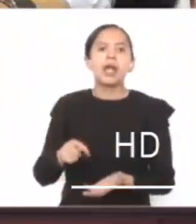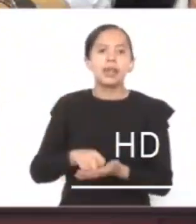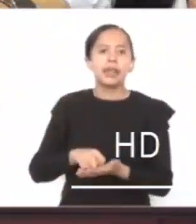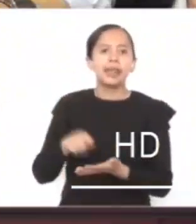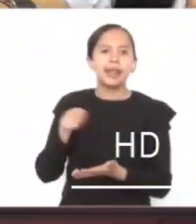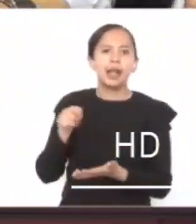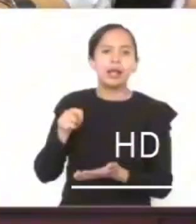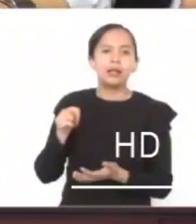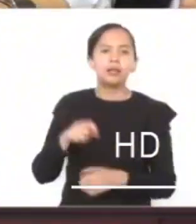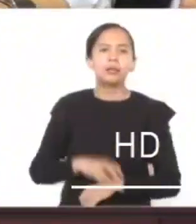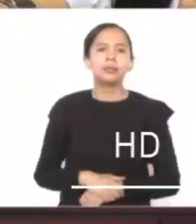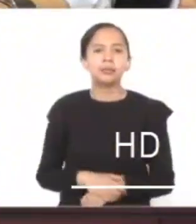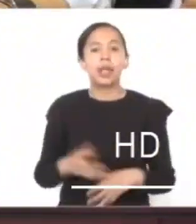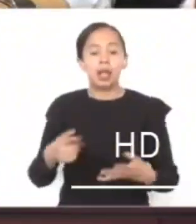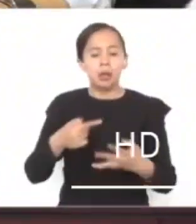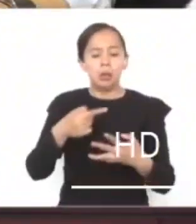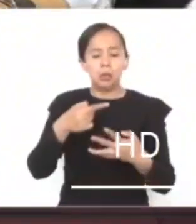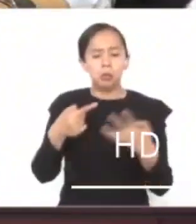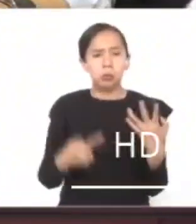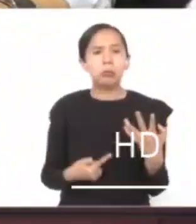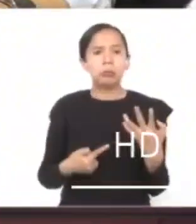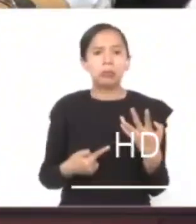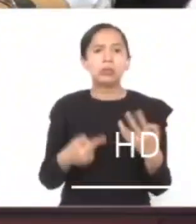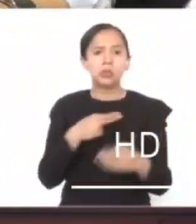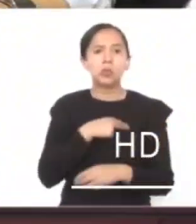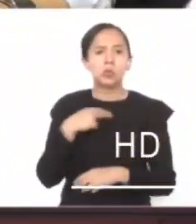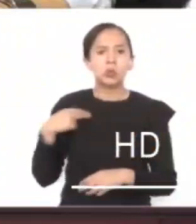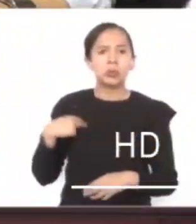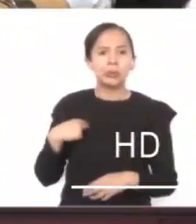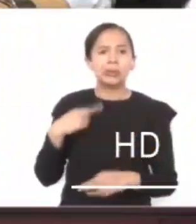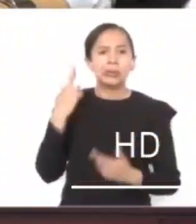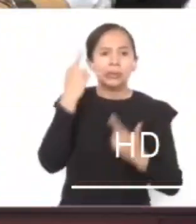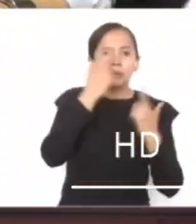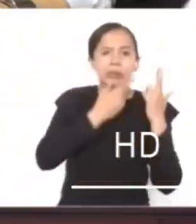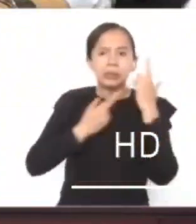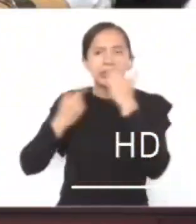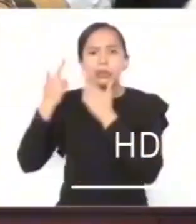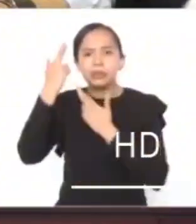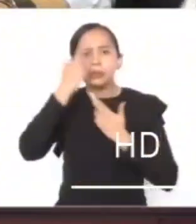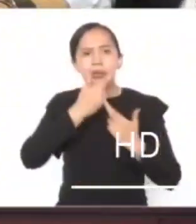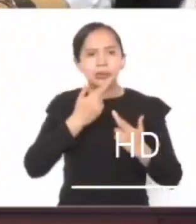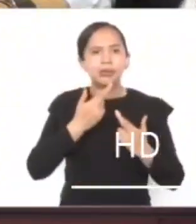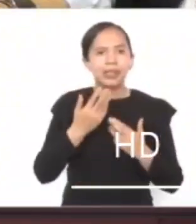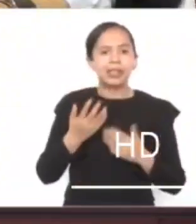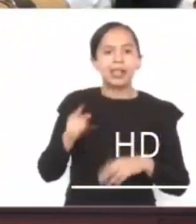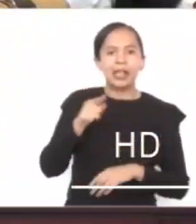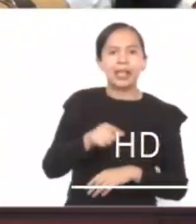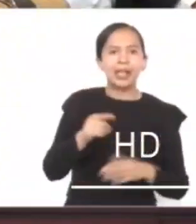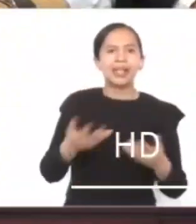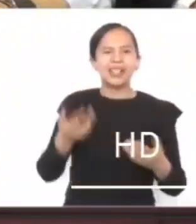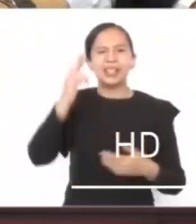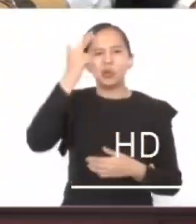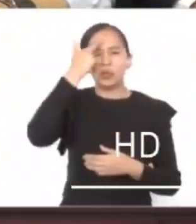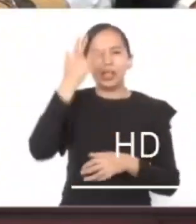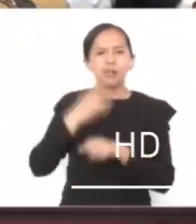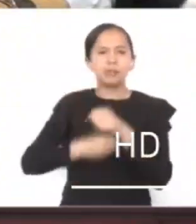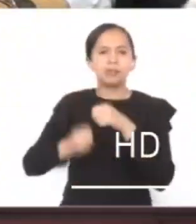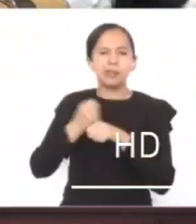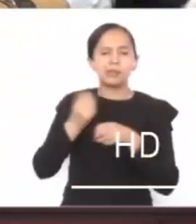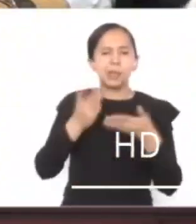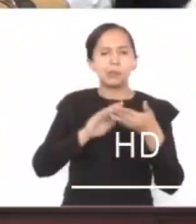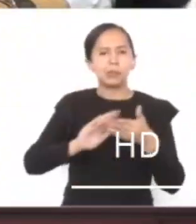¿Sí? Es decir, hay toda una línea en donde nosotros evaluamos, te digo, los colapsos que se dieron en ese momento.